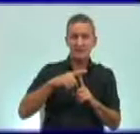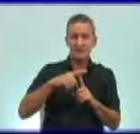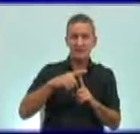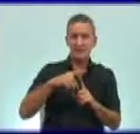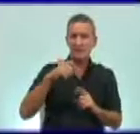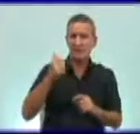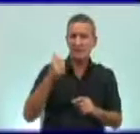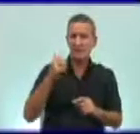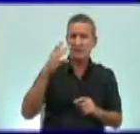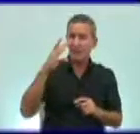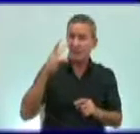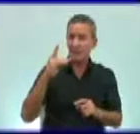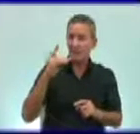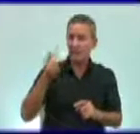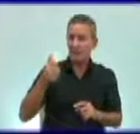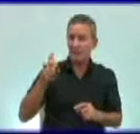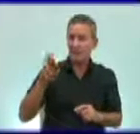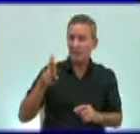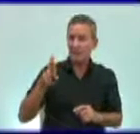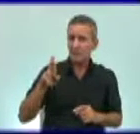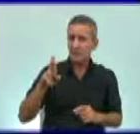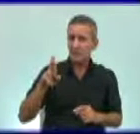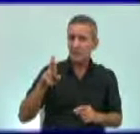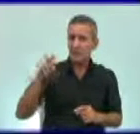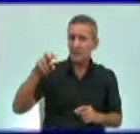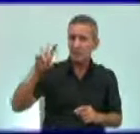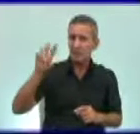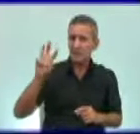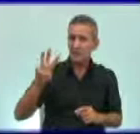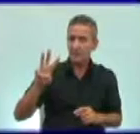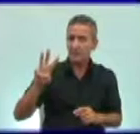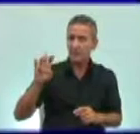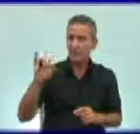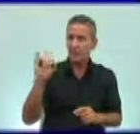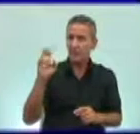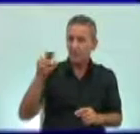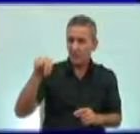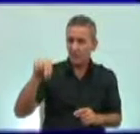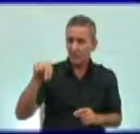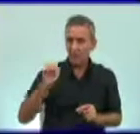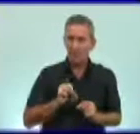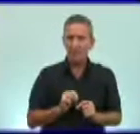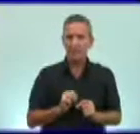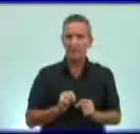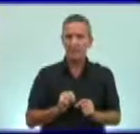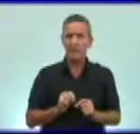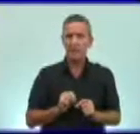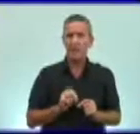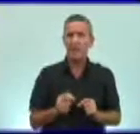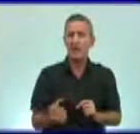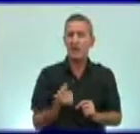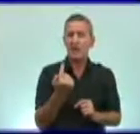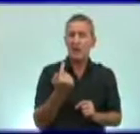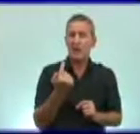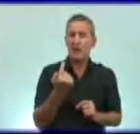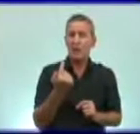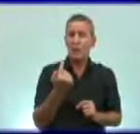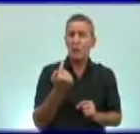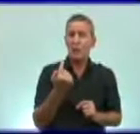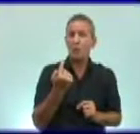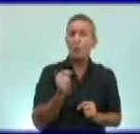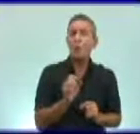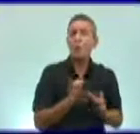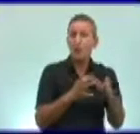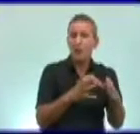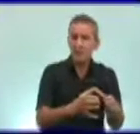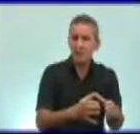científico también implica reconocer como efecto un elemento que los aleja de su racionalidad científica,